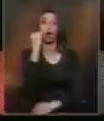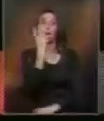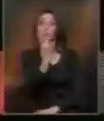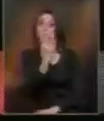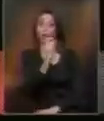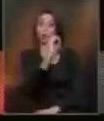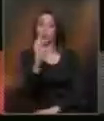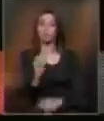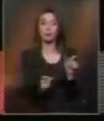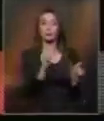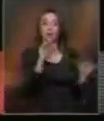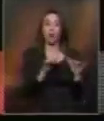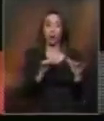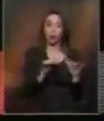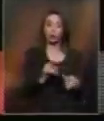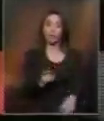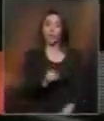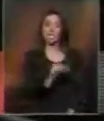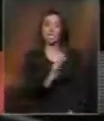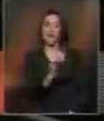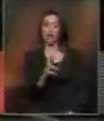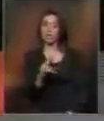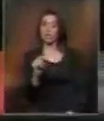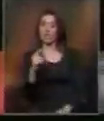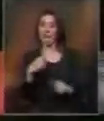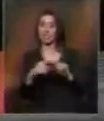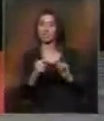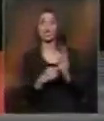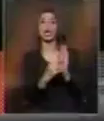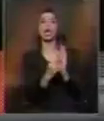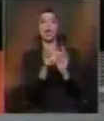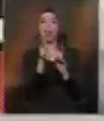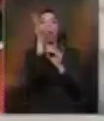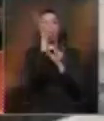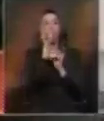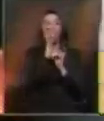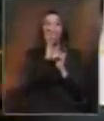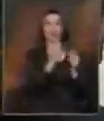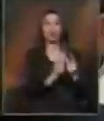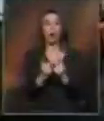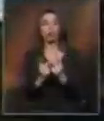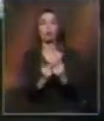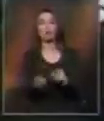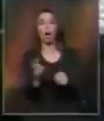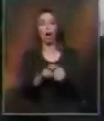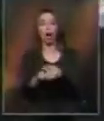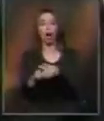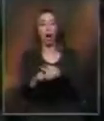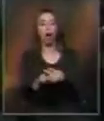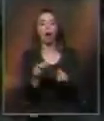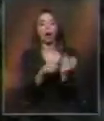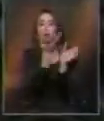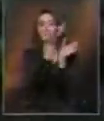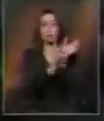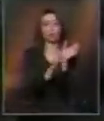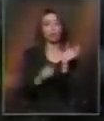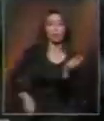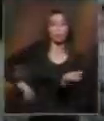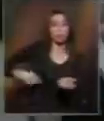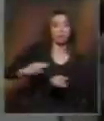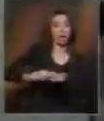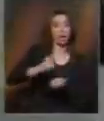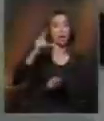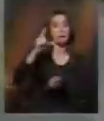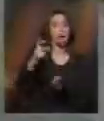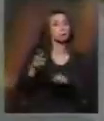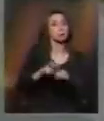40%. Los usuarios de Safer Taxi pueden usar Wi-Fi durante los viajes. Estas aplicaciones no significan un desembolso adicional